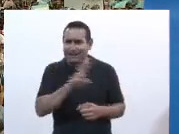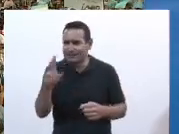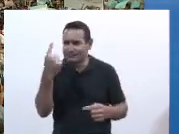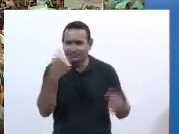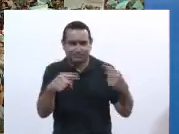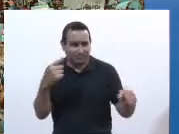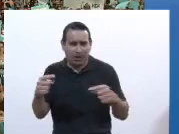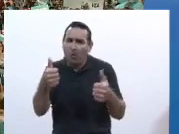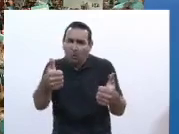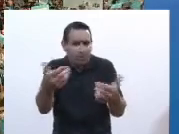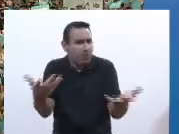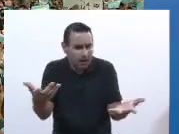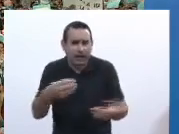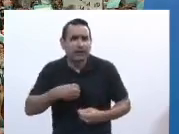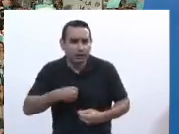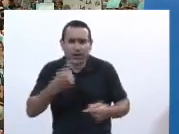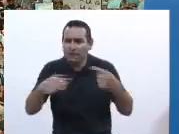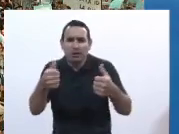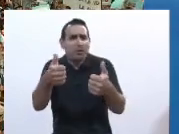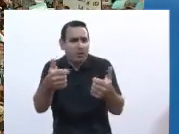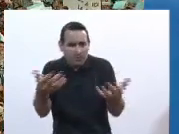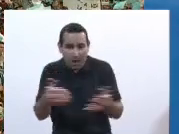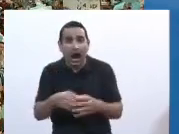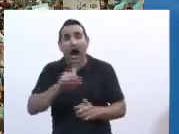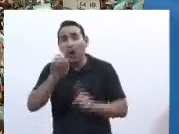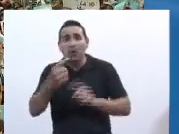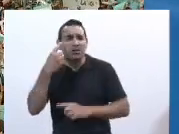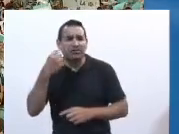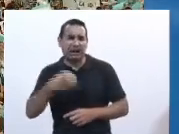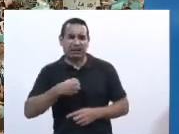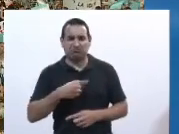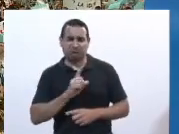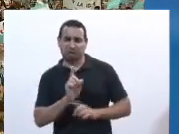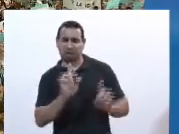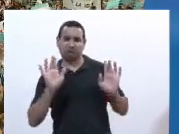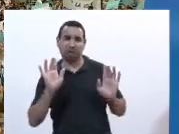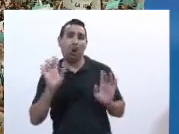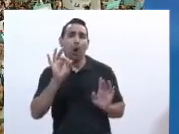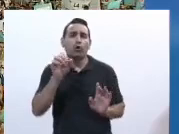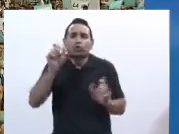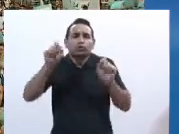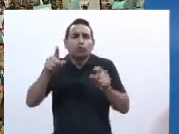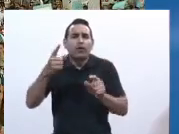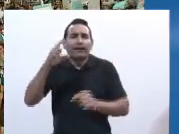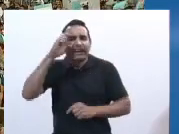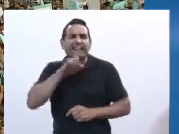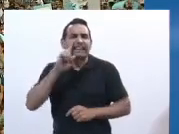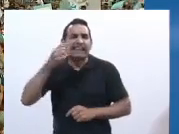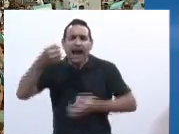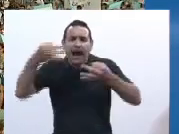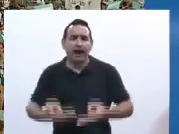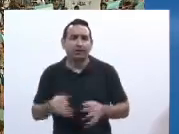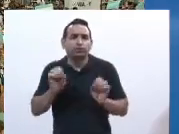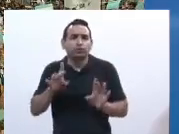que bienvenidas sean, donde existen los que no creen en religiones y los que tienen su propia ética y moral de